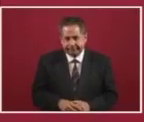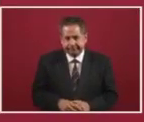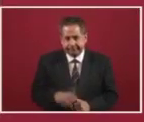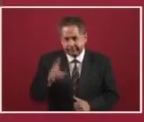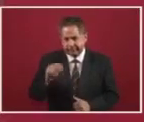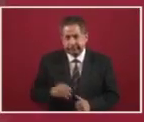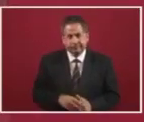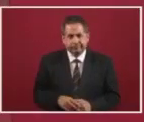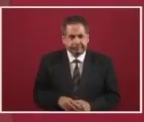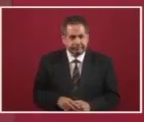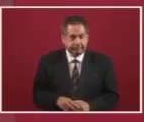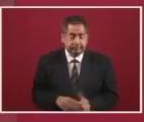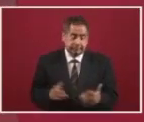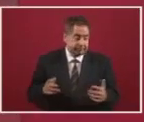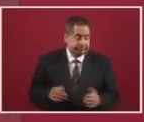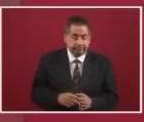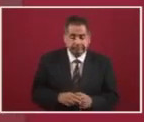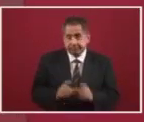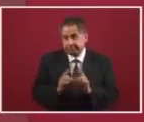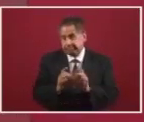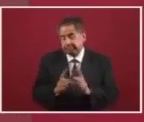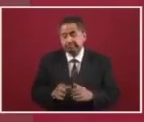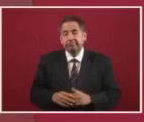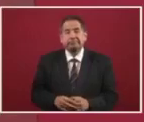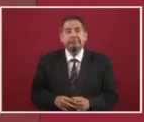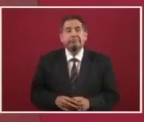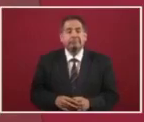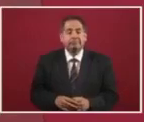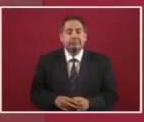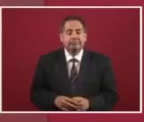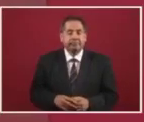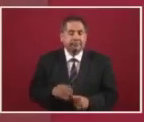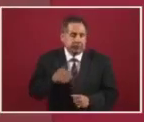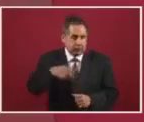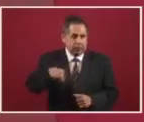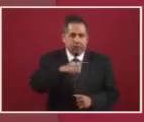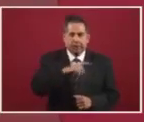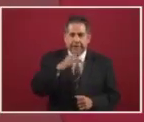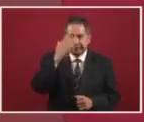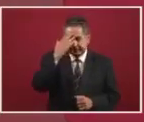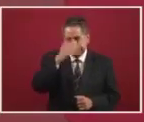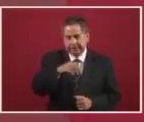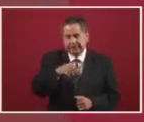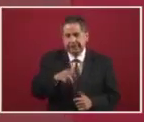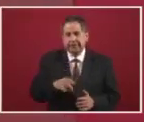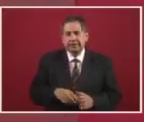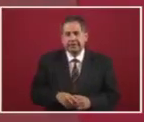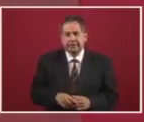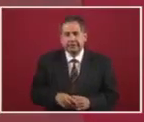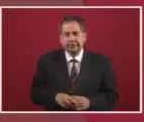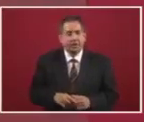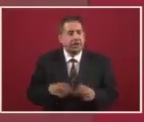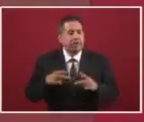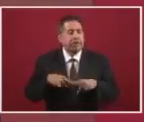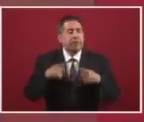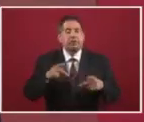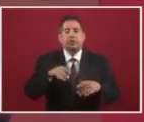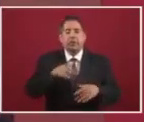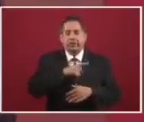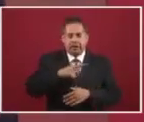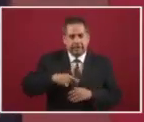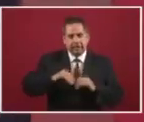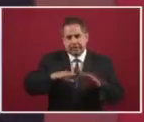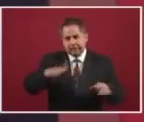hay algo que sucedió que ustedes y la gente debe de